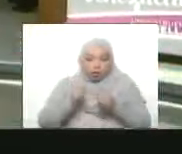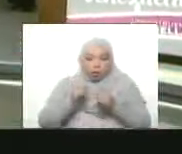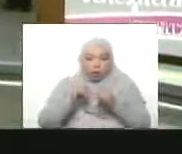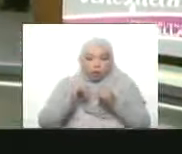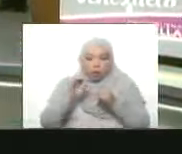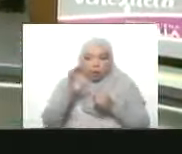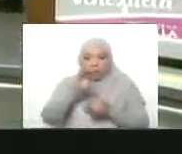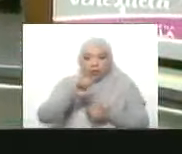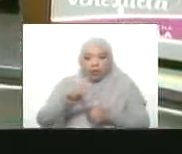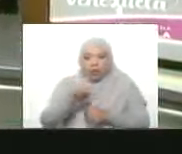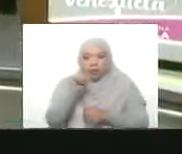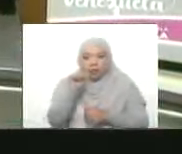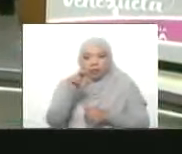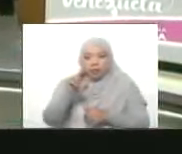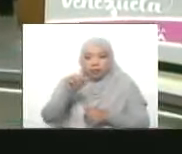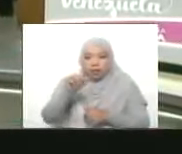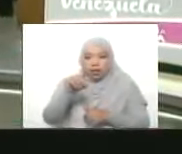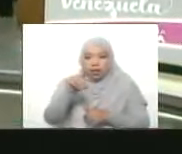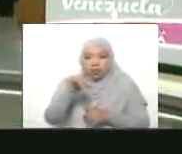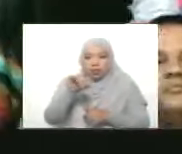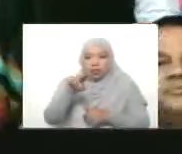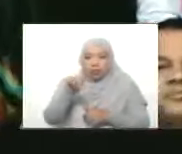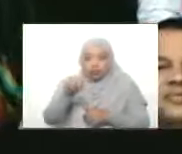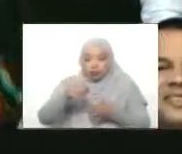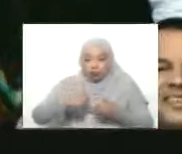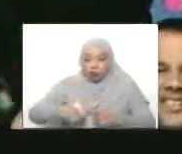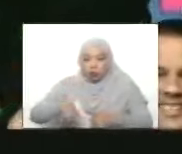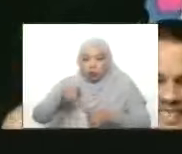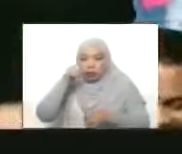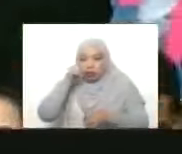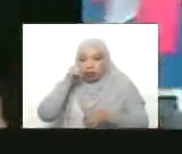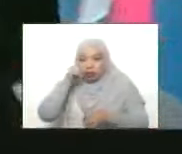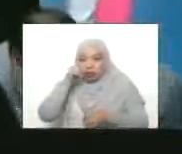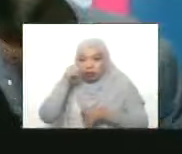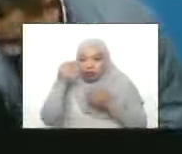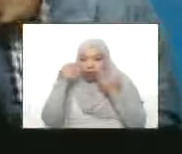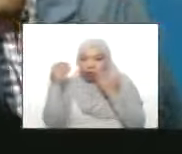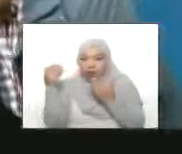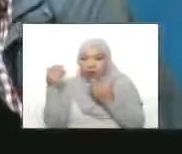con Juan Simón y con su hijo Víctor Clark también.